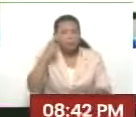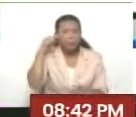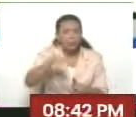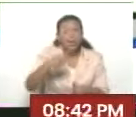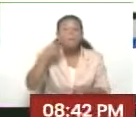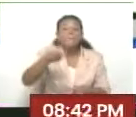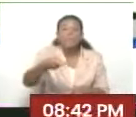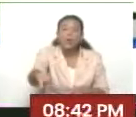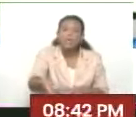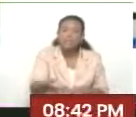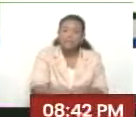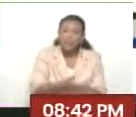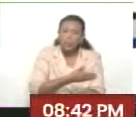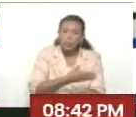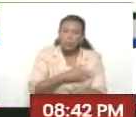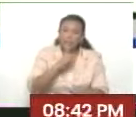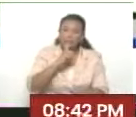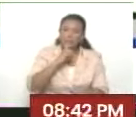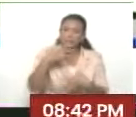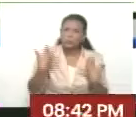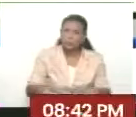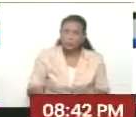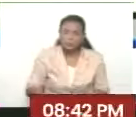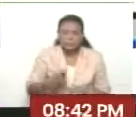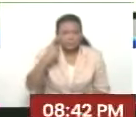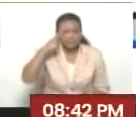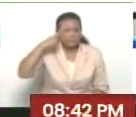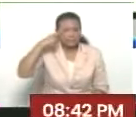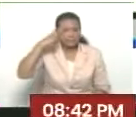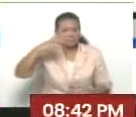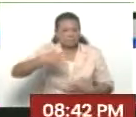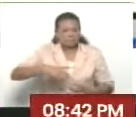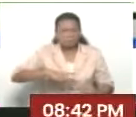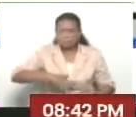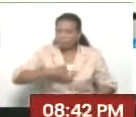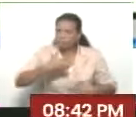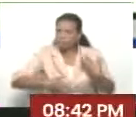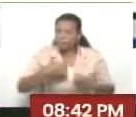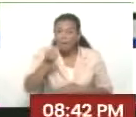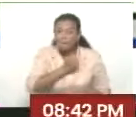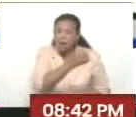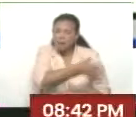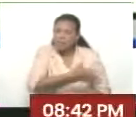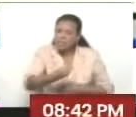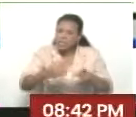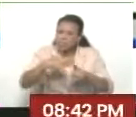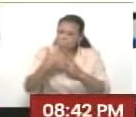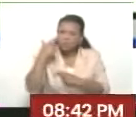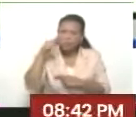vista político ante la inminente indignación de la población por lo que pasa en Palestina?